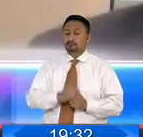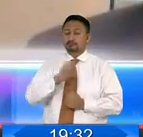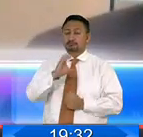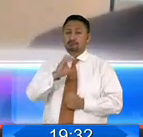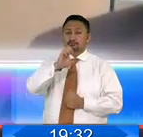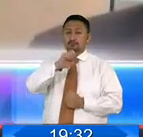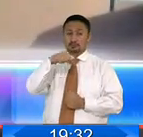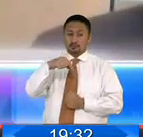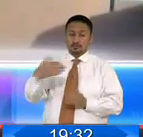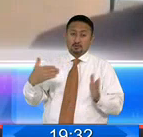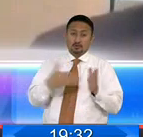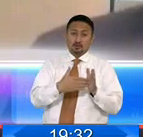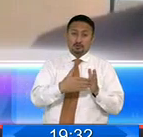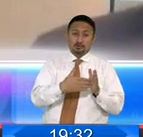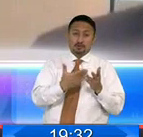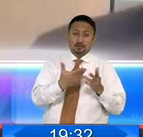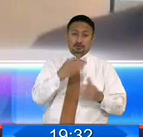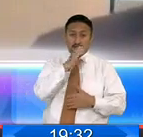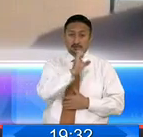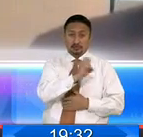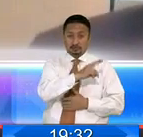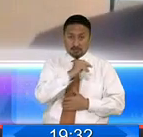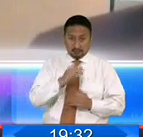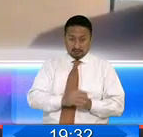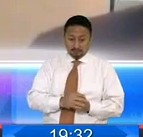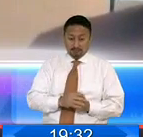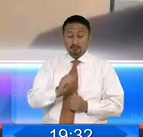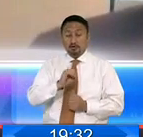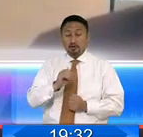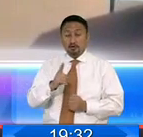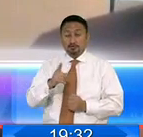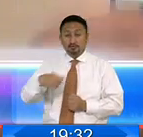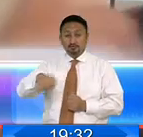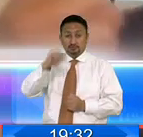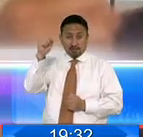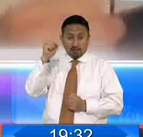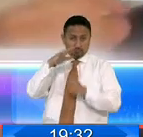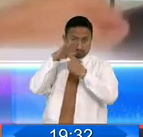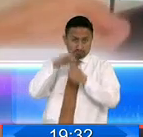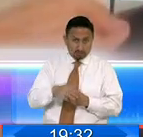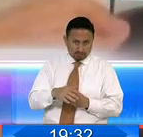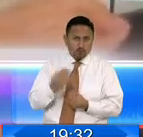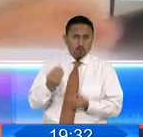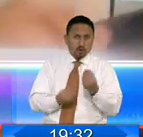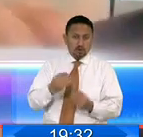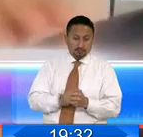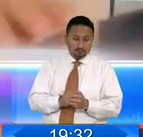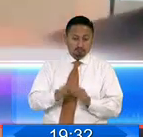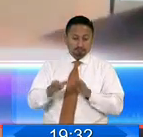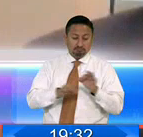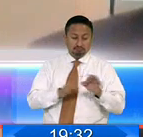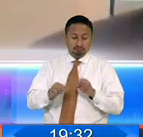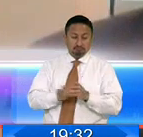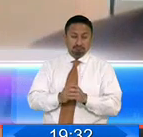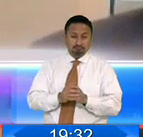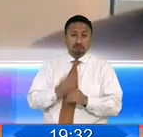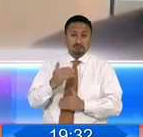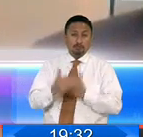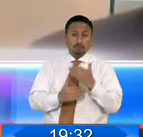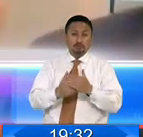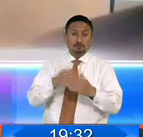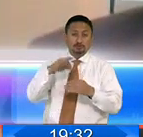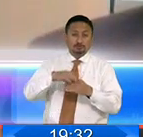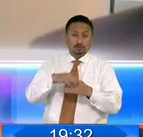o de las juntas provinciales electorales vulneraron los derechos determinar claramente en qué momento del proceso